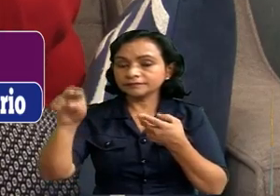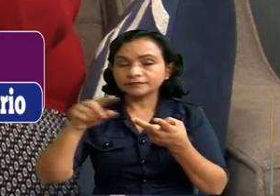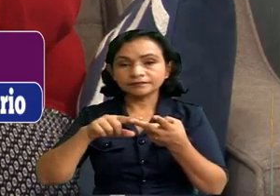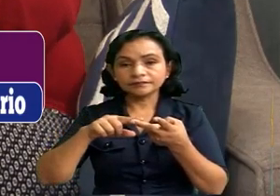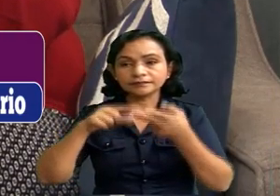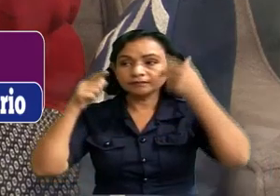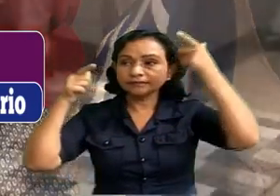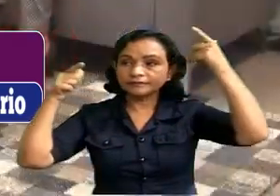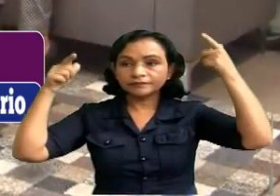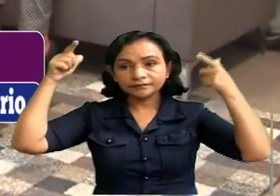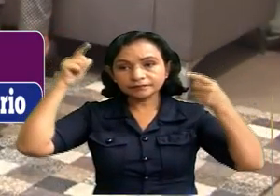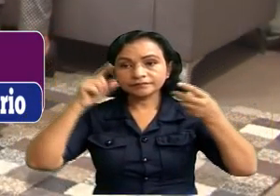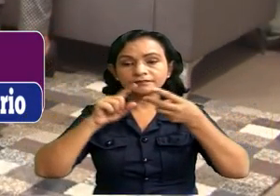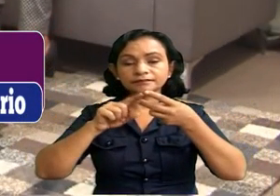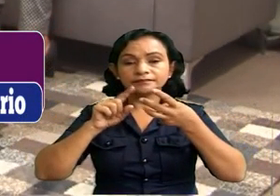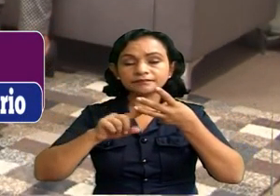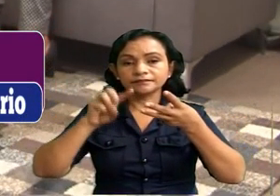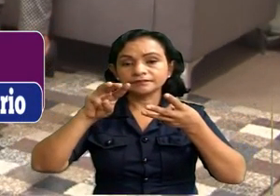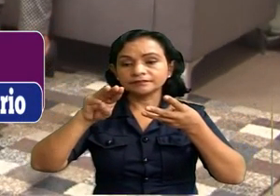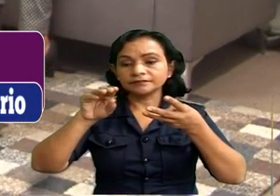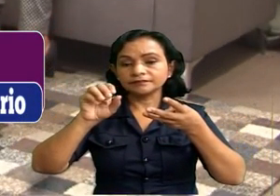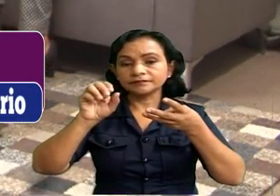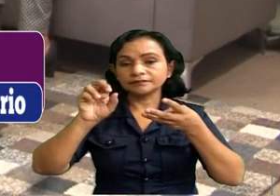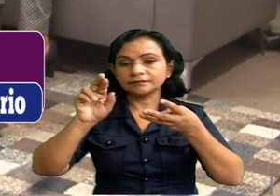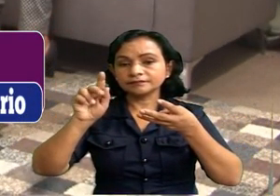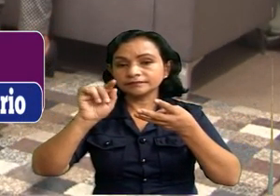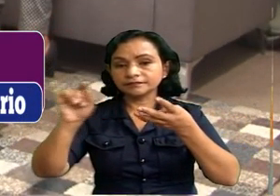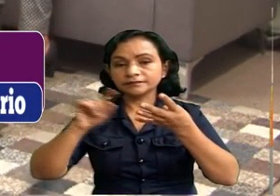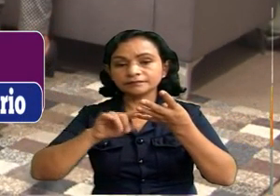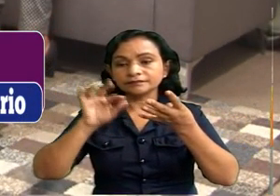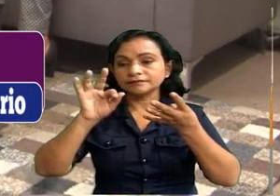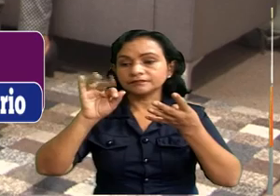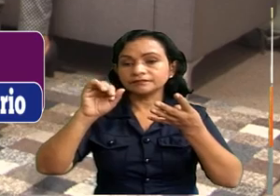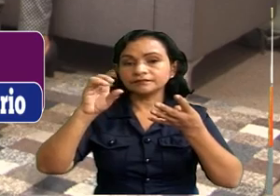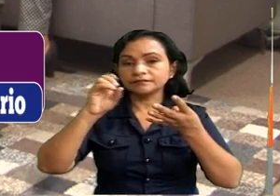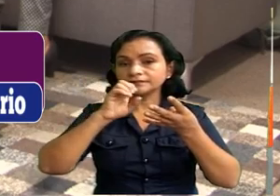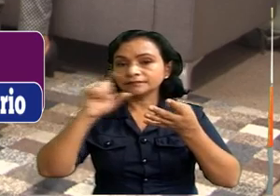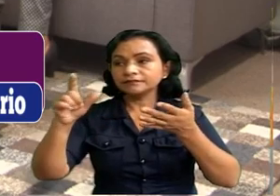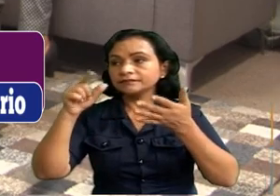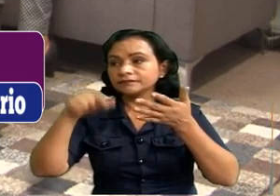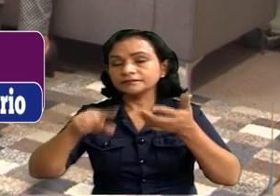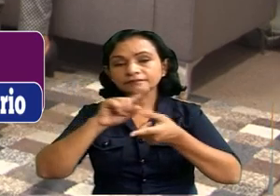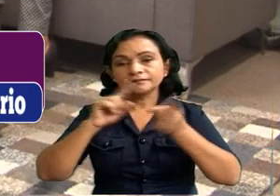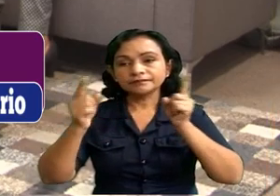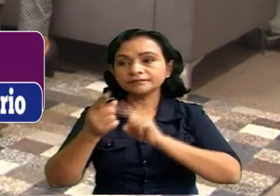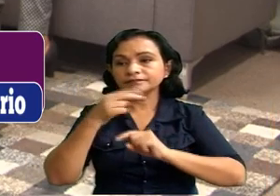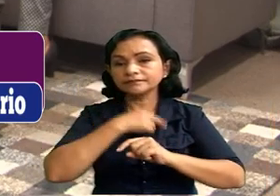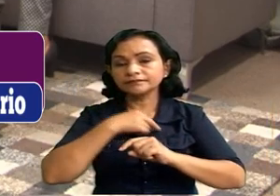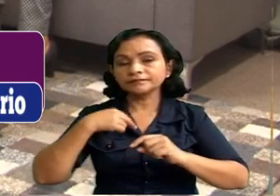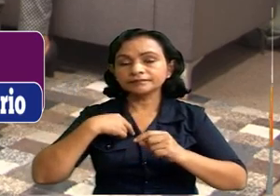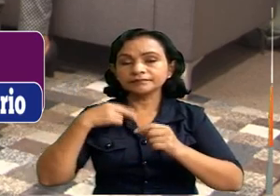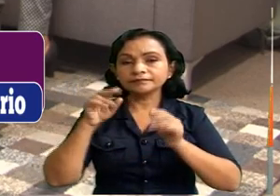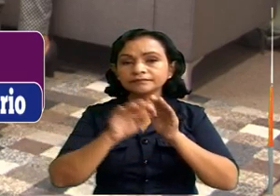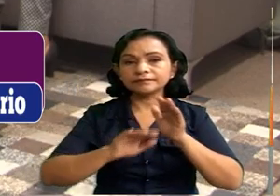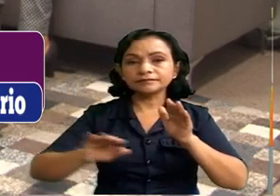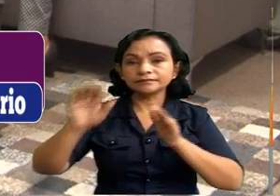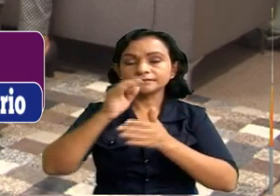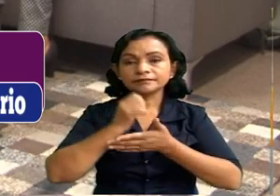Martí, el pensamiento de Fidel, Chávez le vino a dar vida a esas ideas, vino a revolucionar las ideas. Más que cualquier